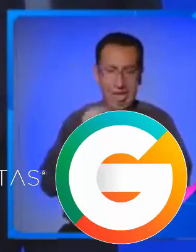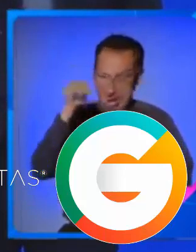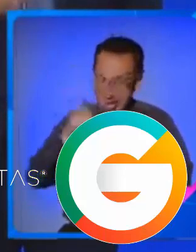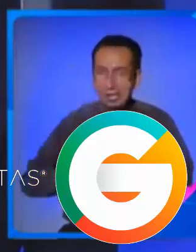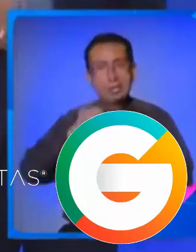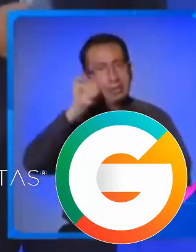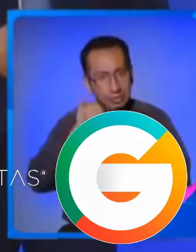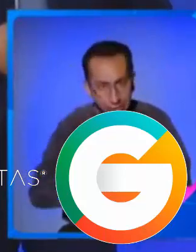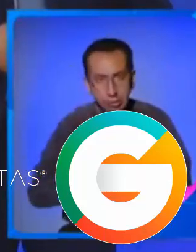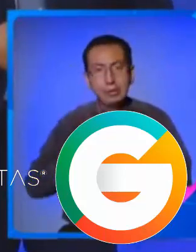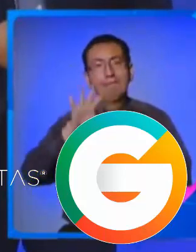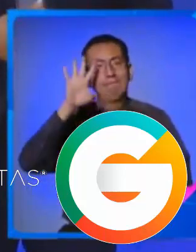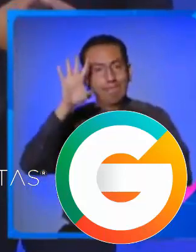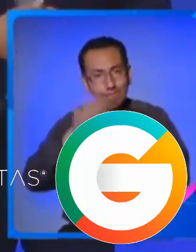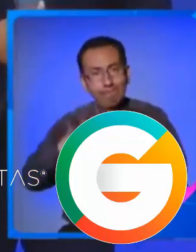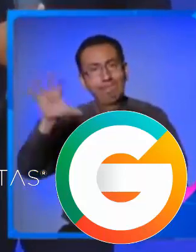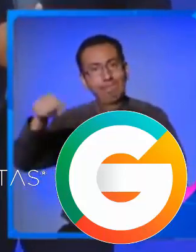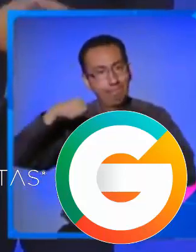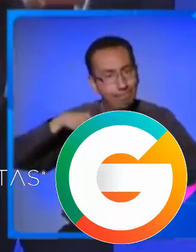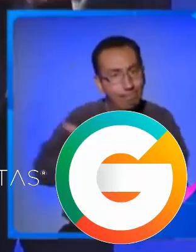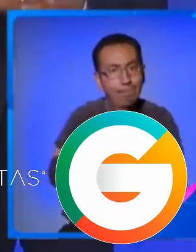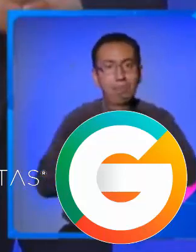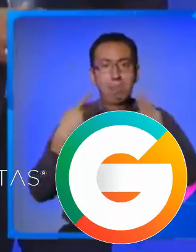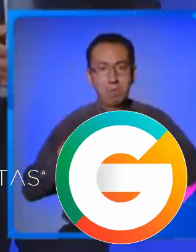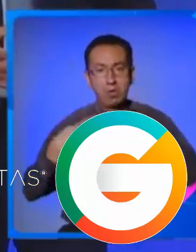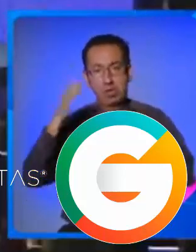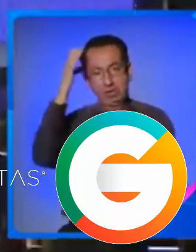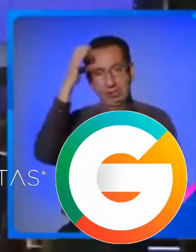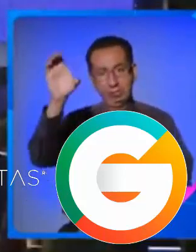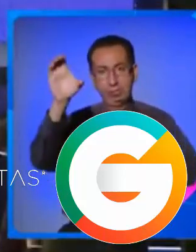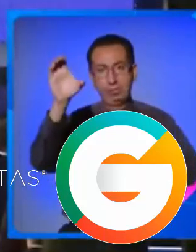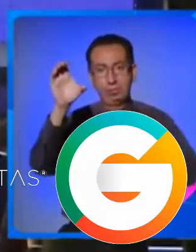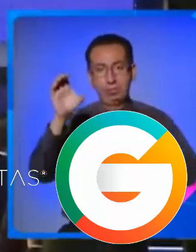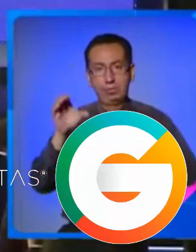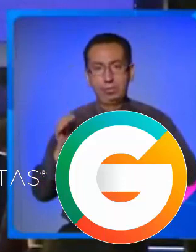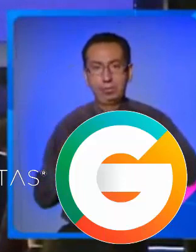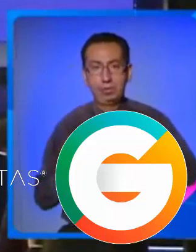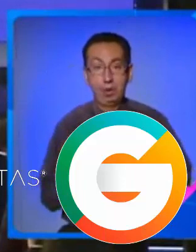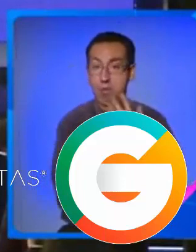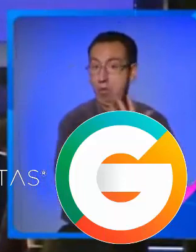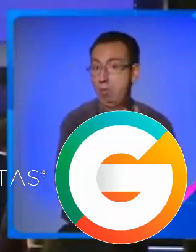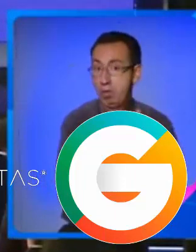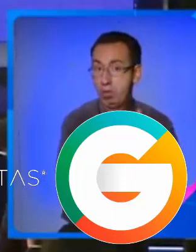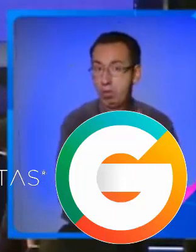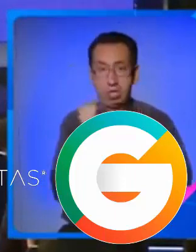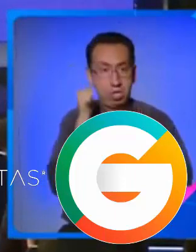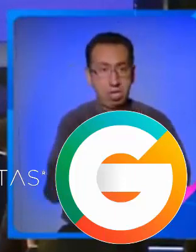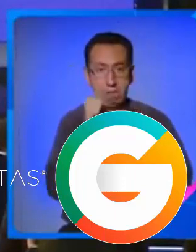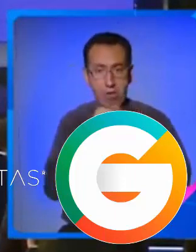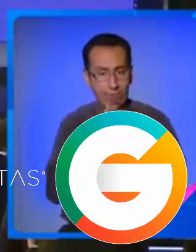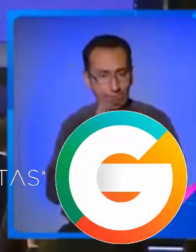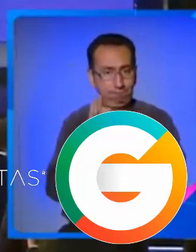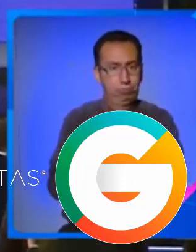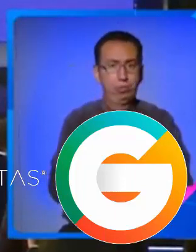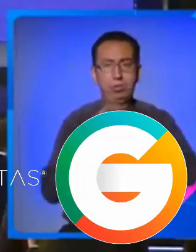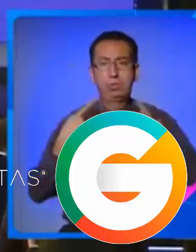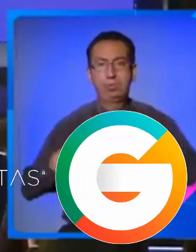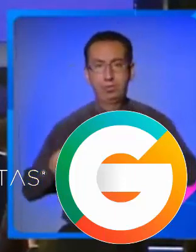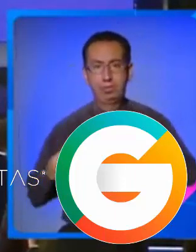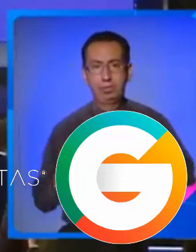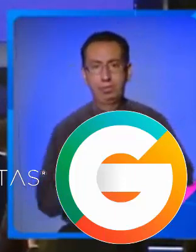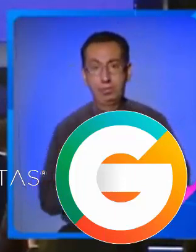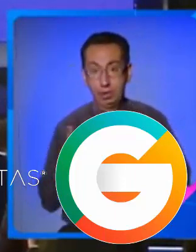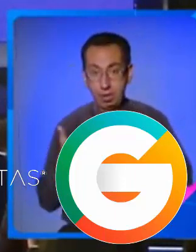crimen. Aquí sí metemos a la cárcel a los criminales. Nuestro compromiso con la seguridad es total.